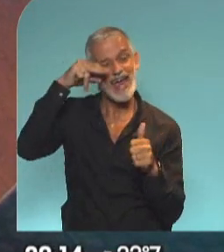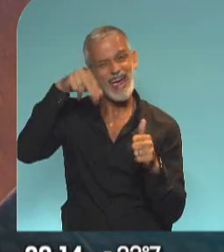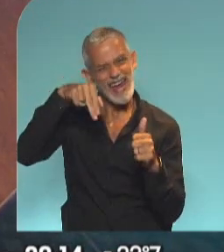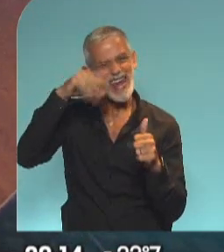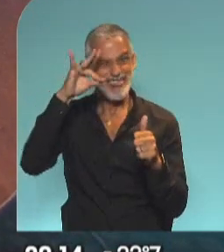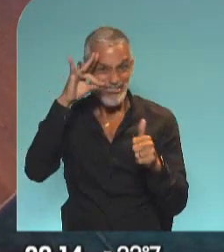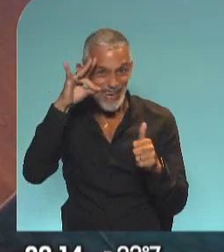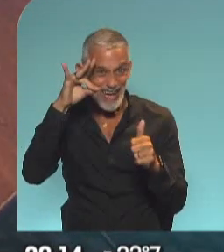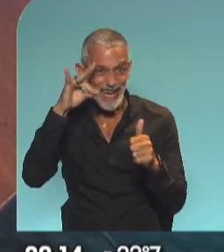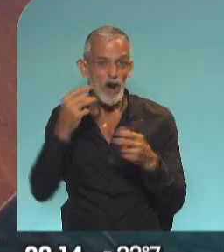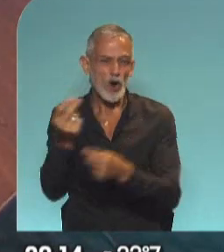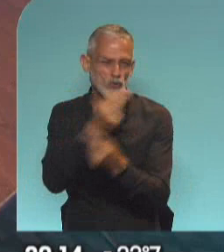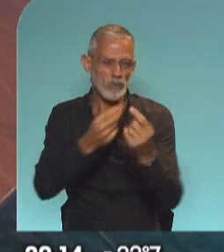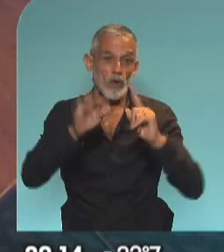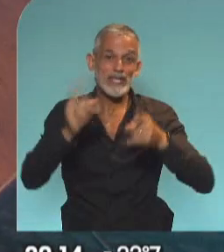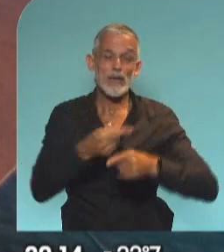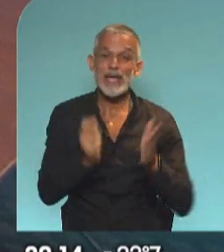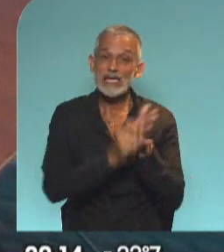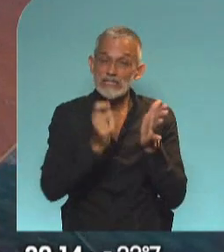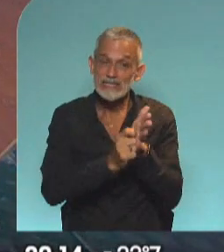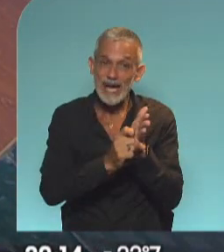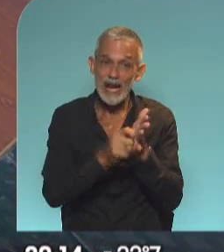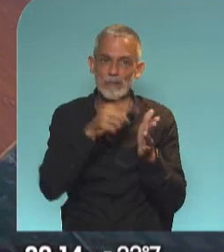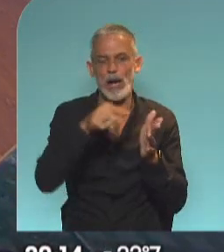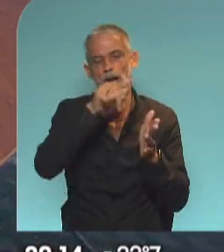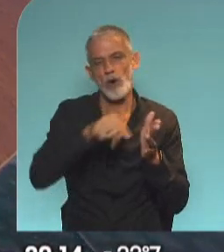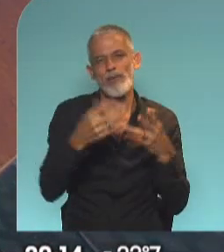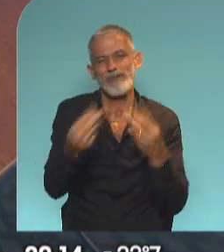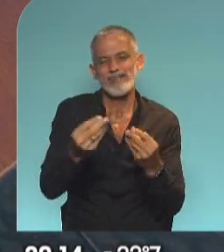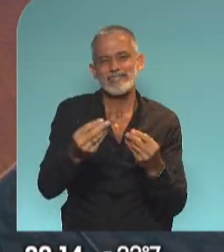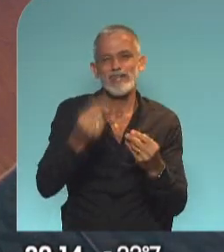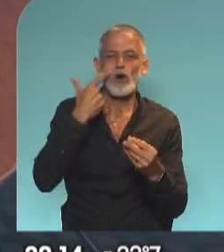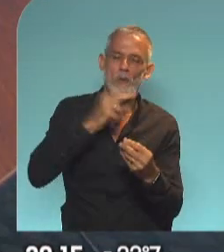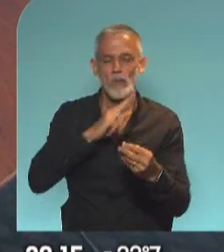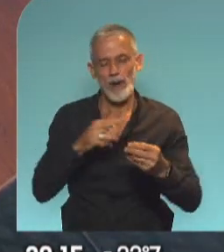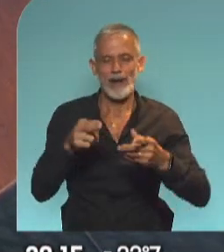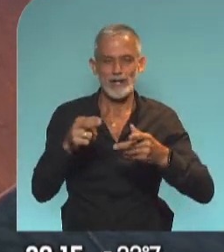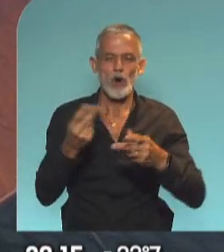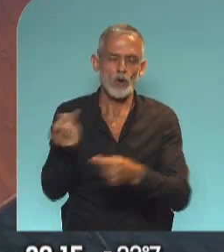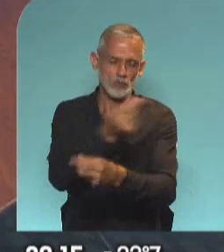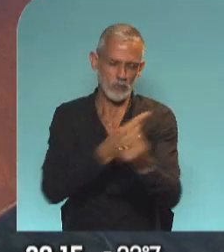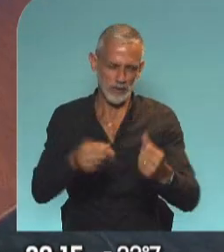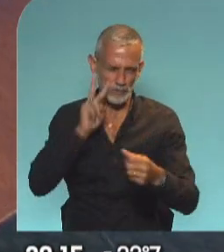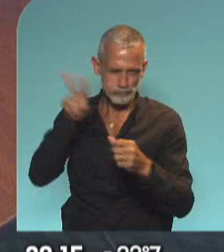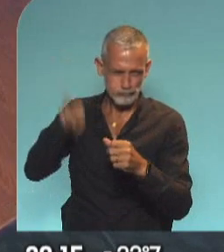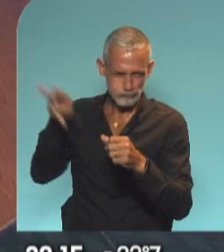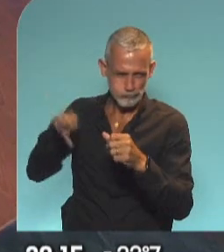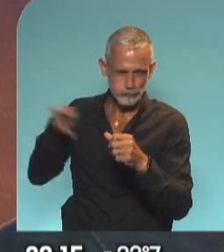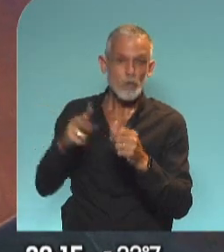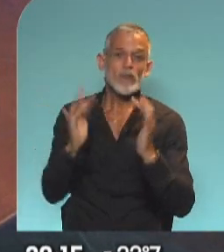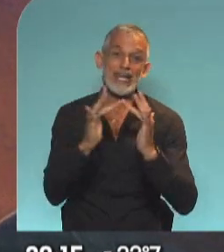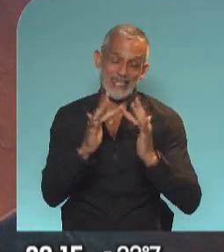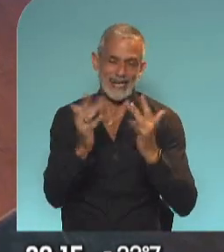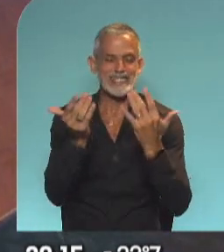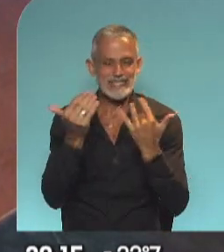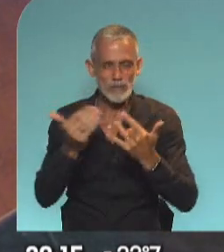@DNDconsumidor y en Instagram también podés hacerlo, @defensa de las y los consumidores. Obviamente podés hacer el reclamo de manera virtual a